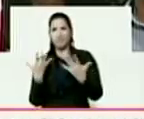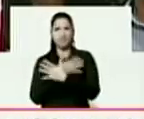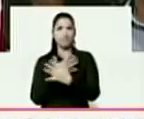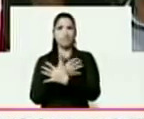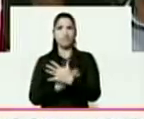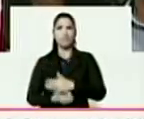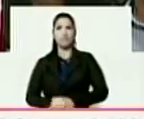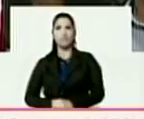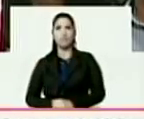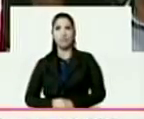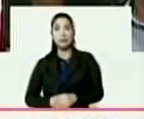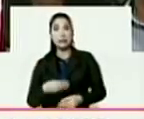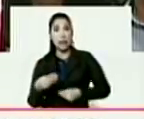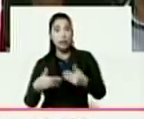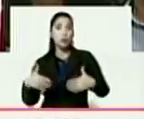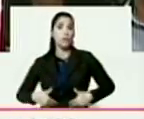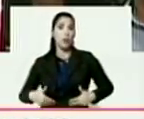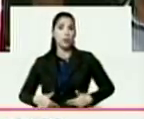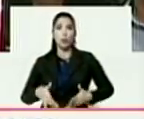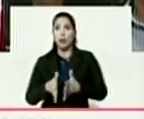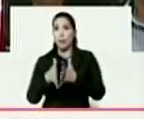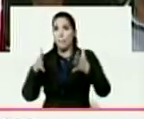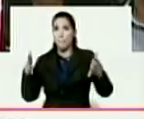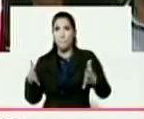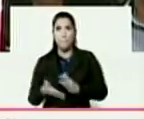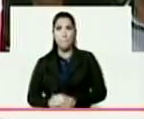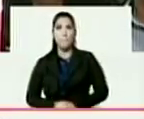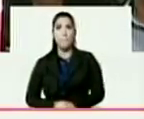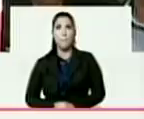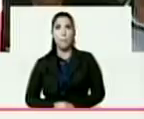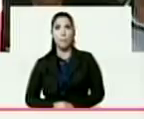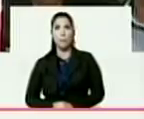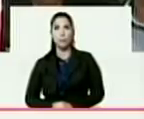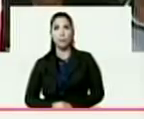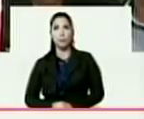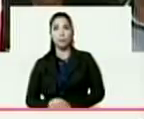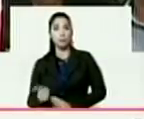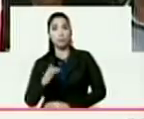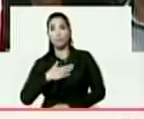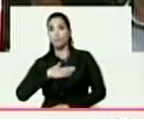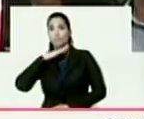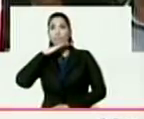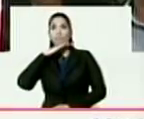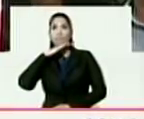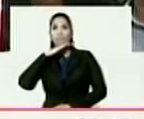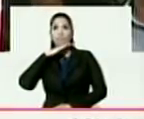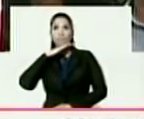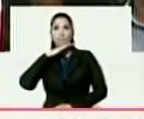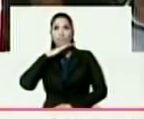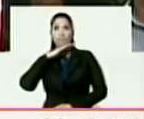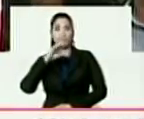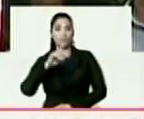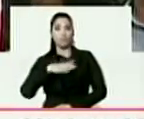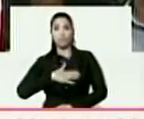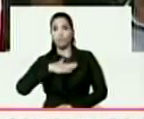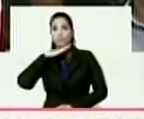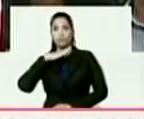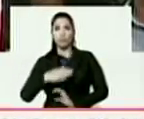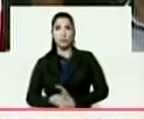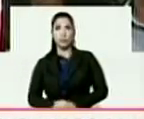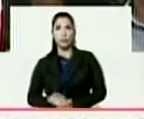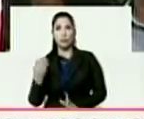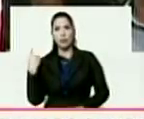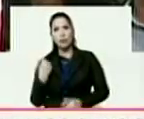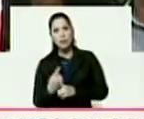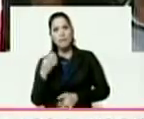se han hecho esfuerzos enormes muchísimos esfuerzos no son suficientes aún no son suficientes tiene que